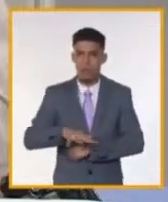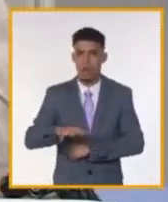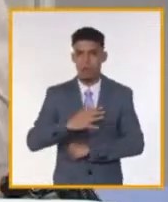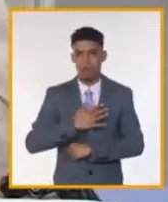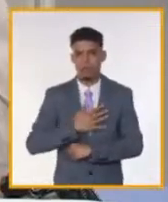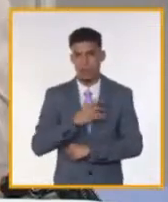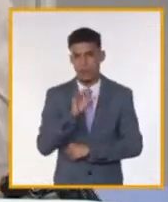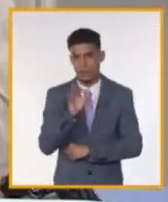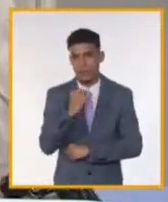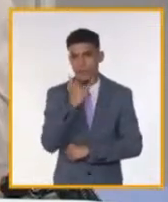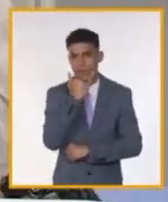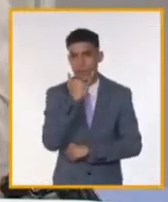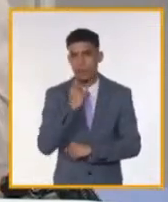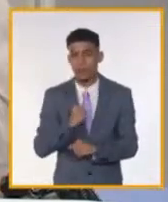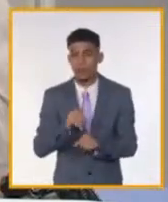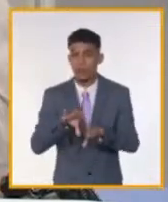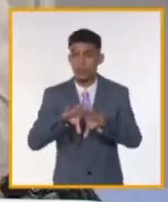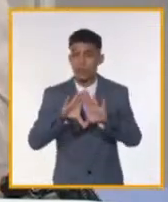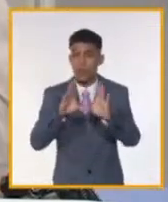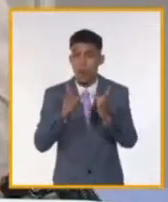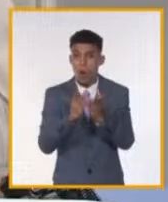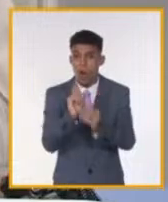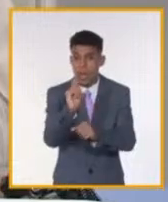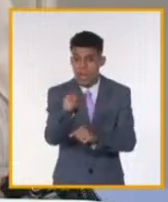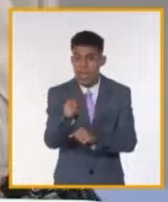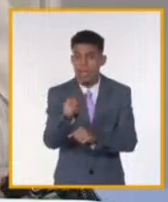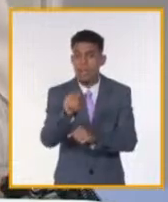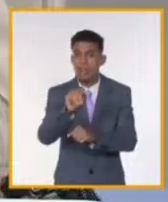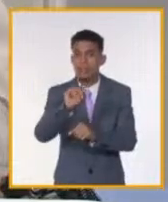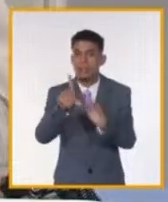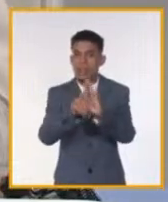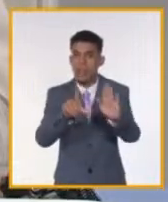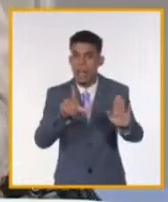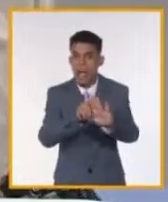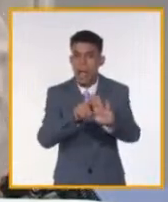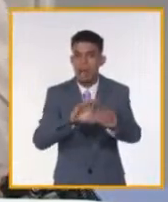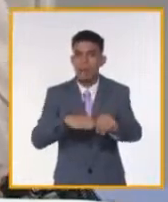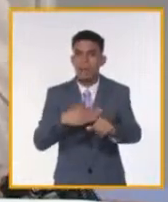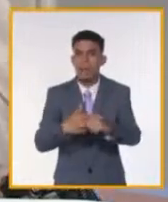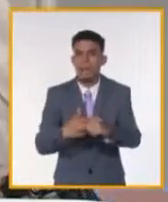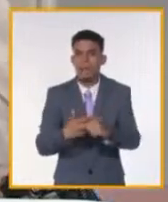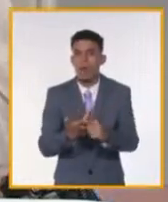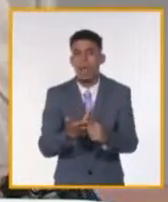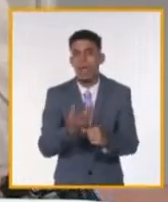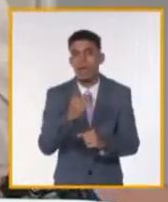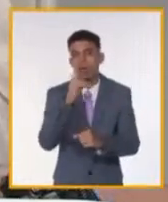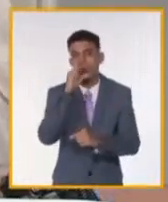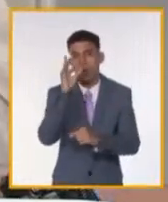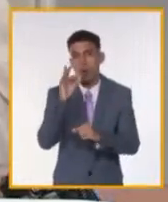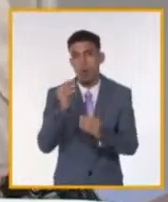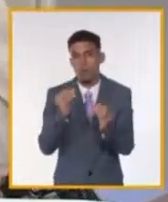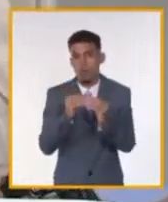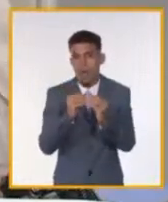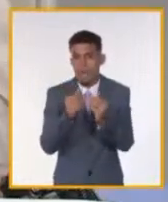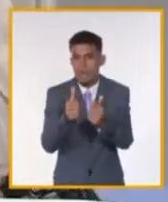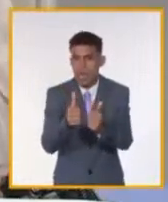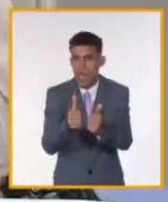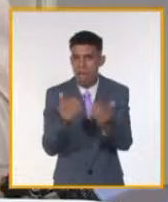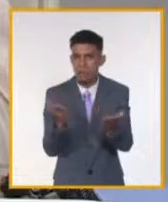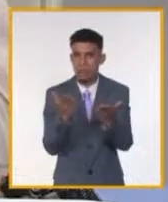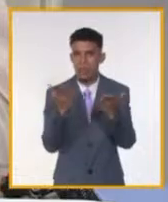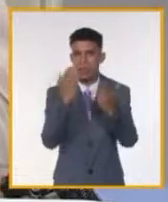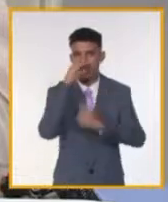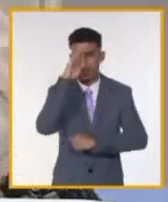allí contribuyen al empobrecimiento cultural, al empobrecimiento social y al